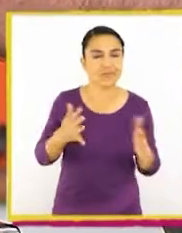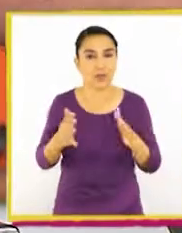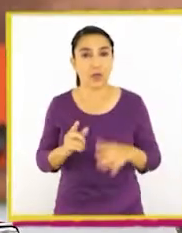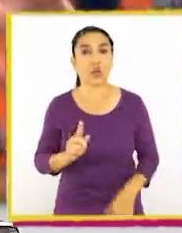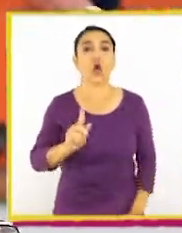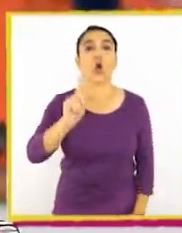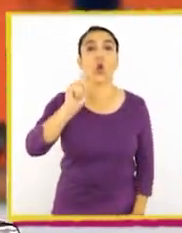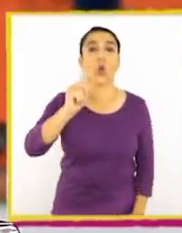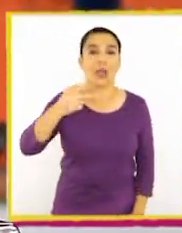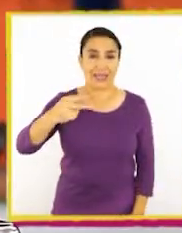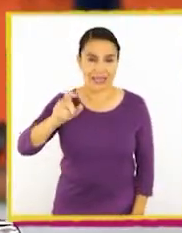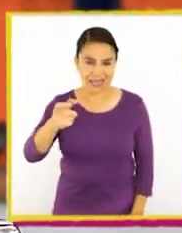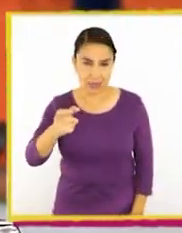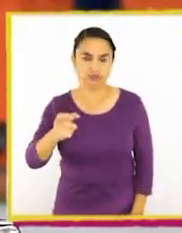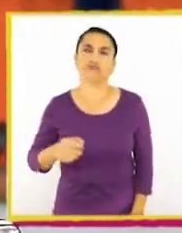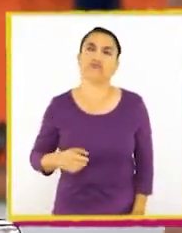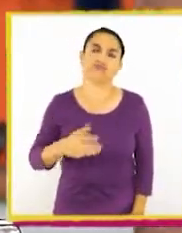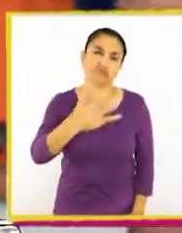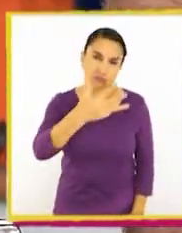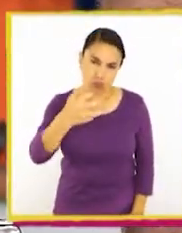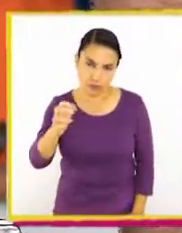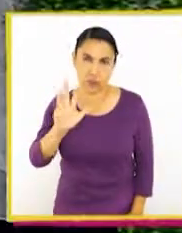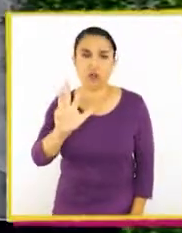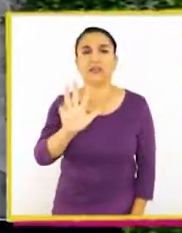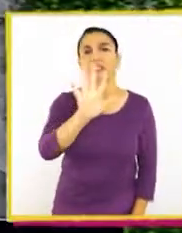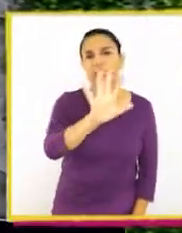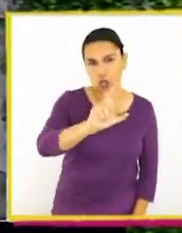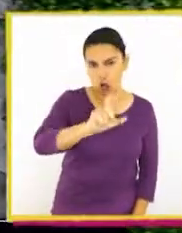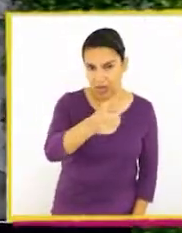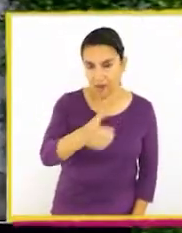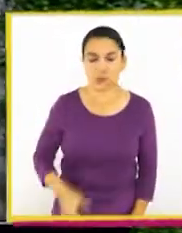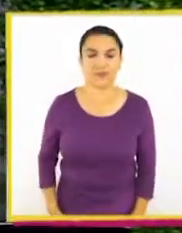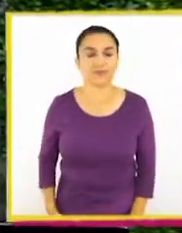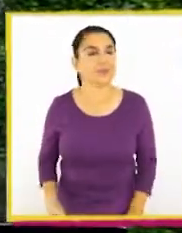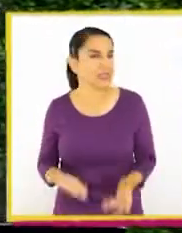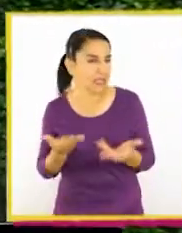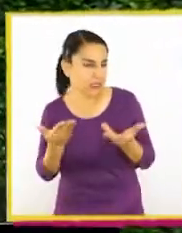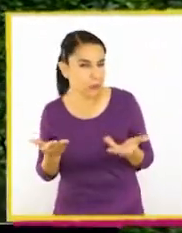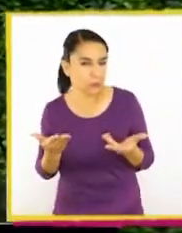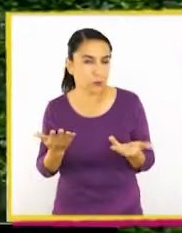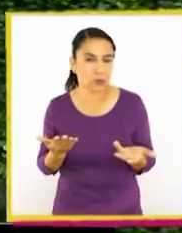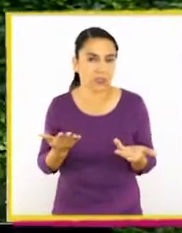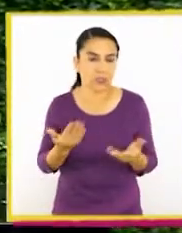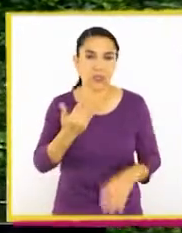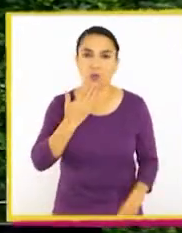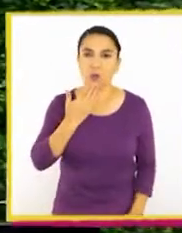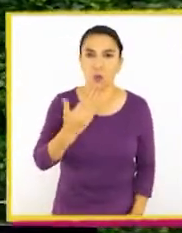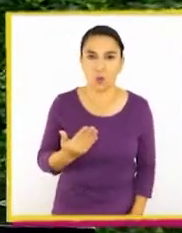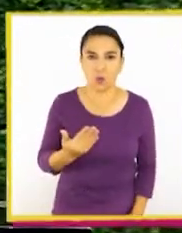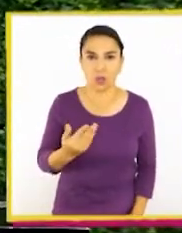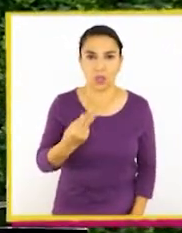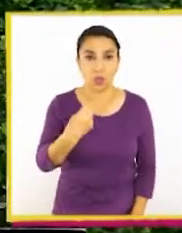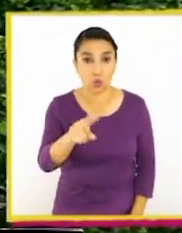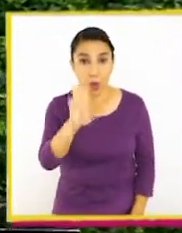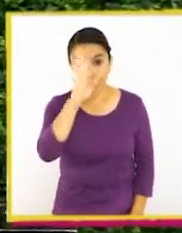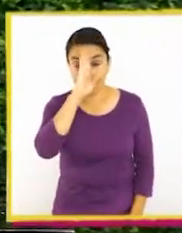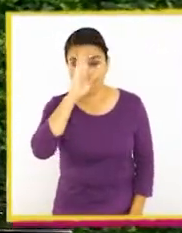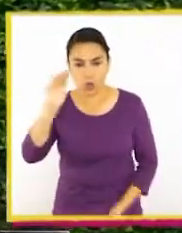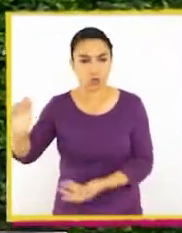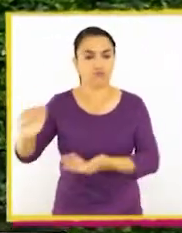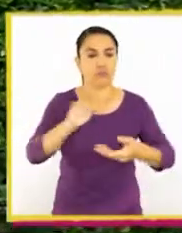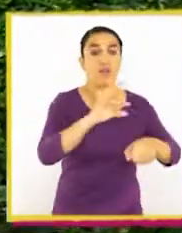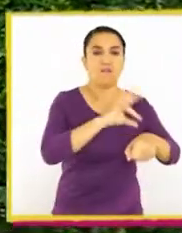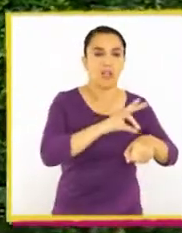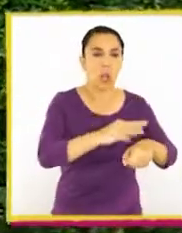aproximadamente 1 kilogramo. 995 gramos. Pero entonces, ¿por qué cuando llevan a su perro al veterinario les dicen